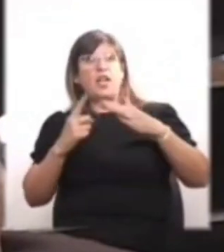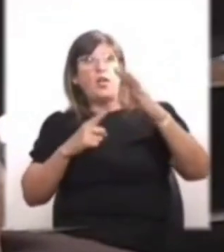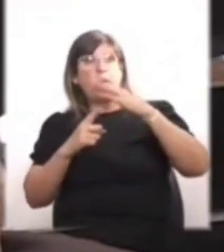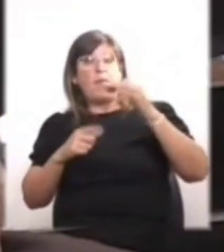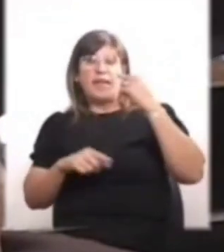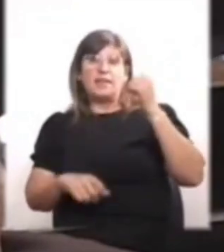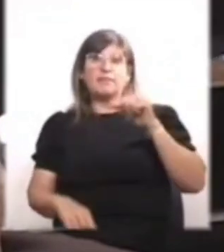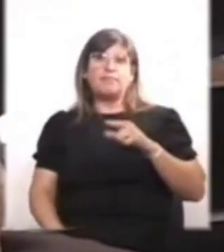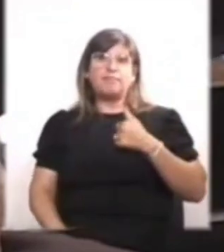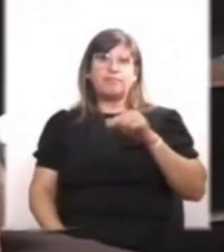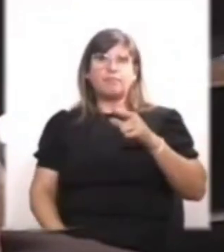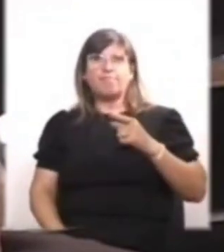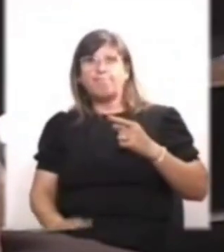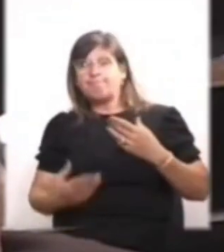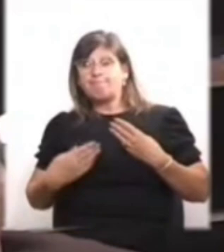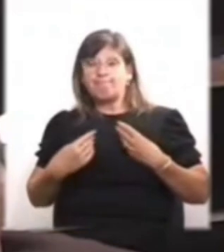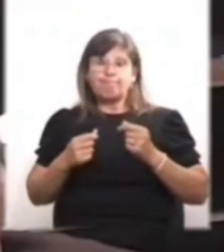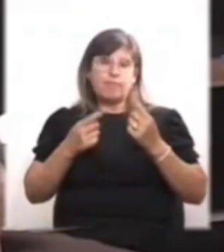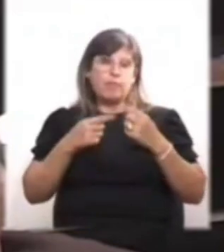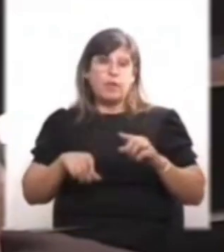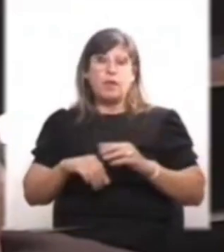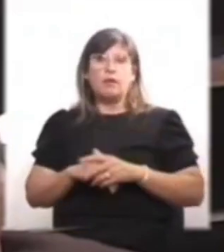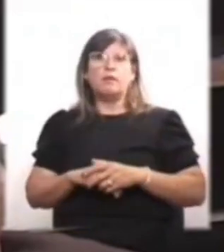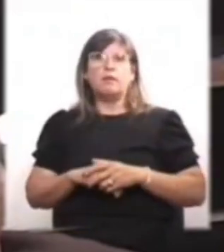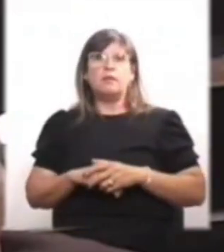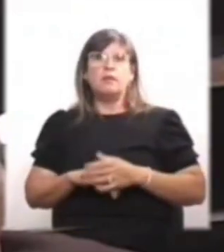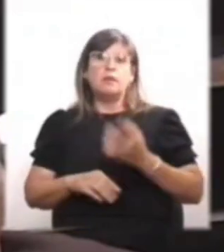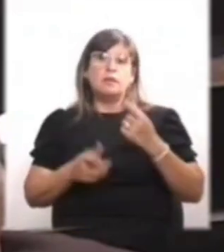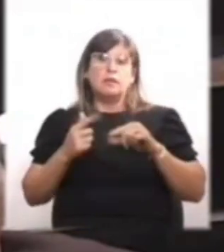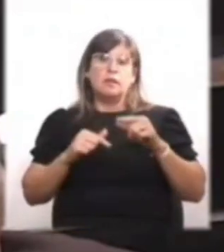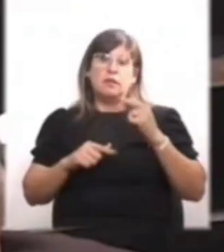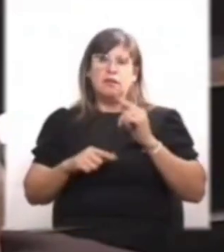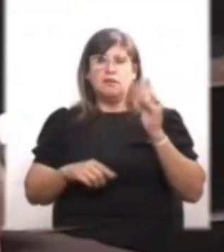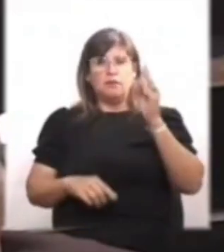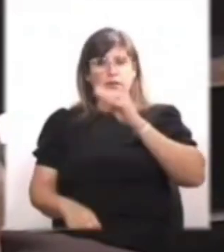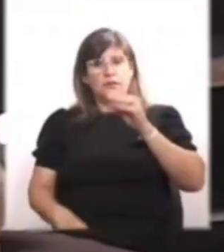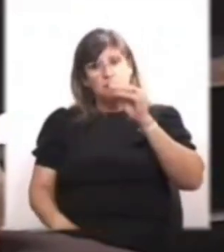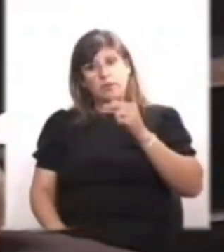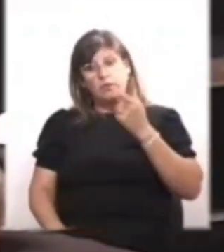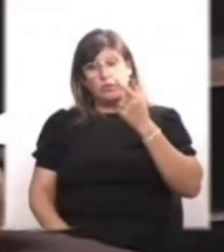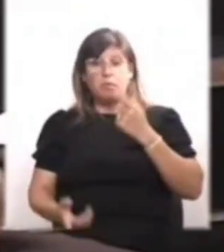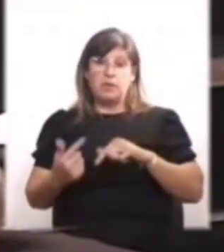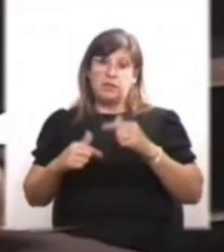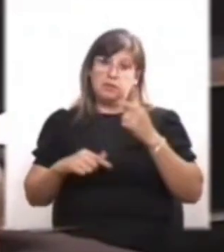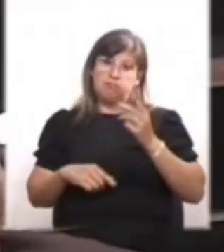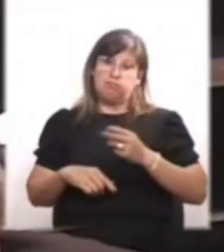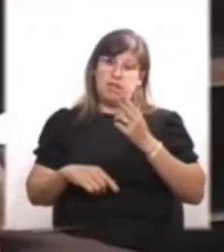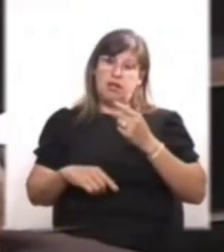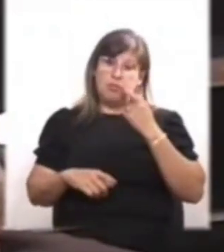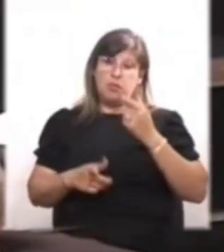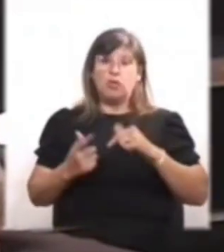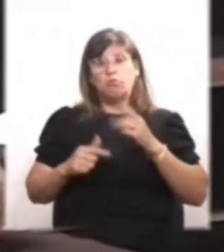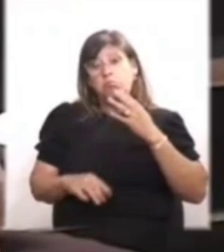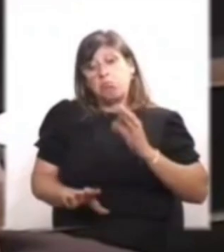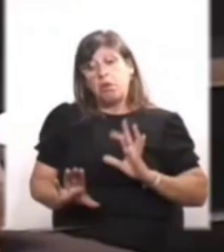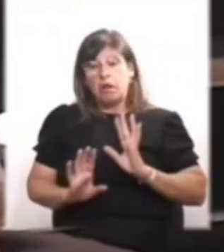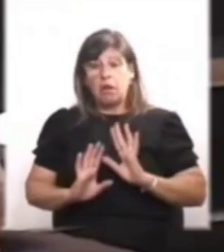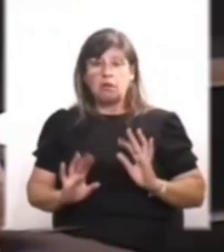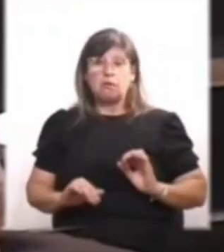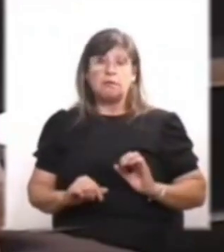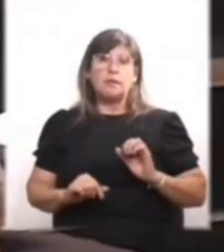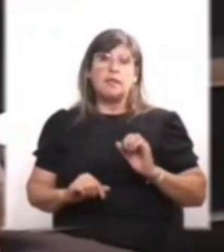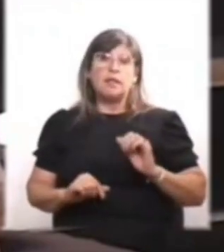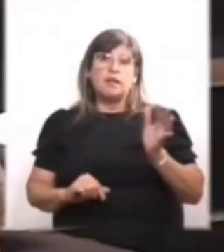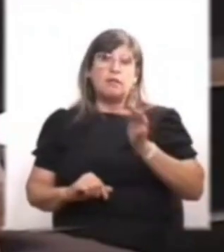va a causar una sensación diferente, pero eso es curioso, pero puede ser cierto. La Federación Rural